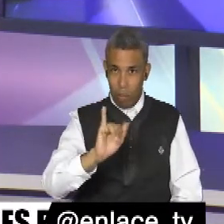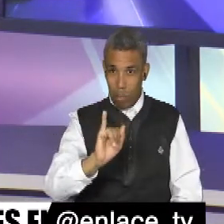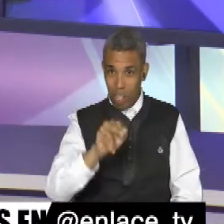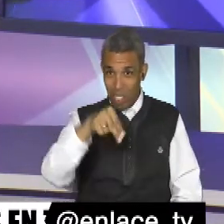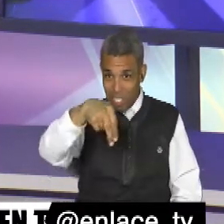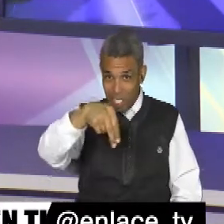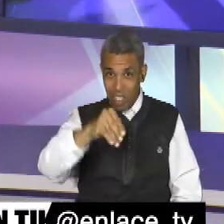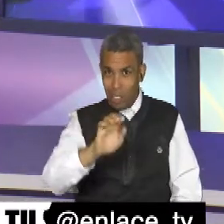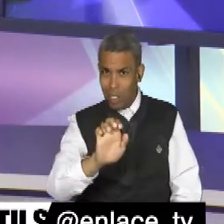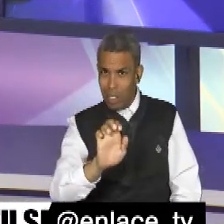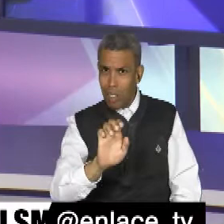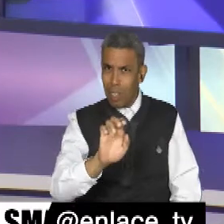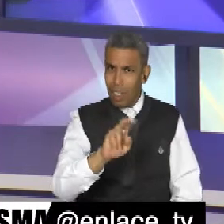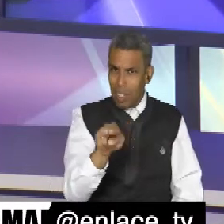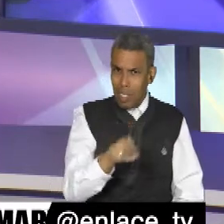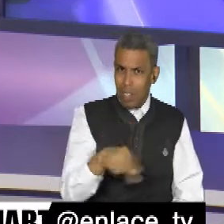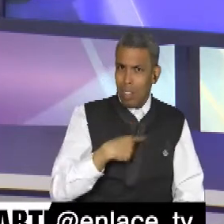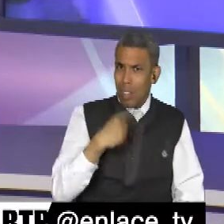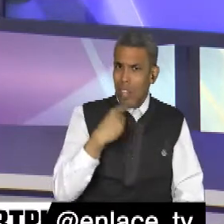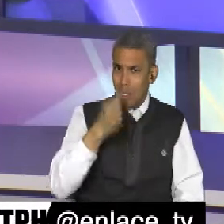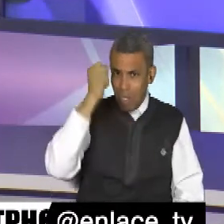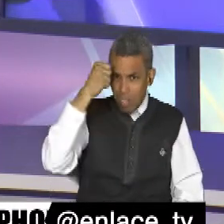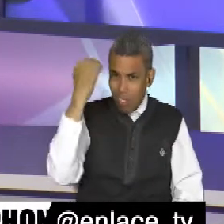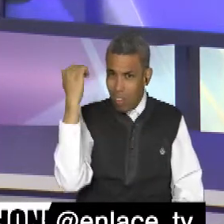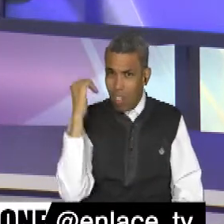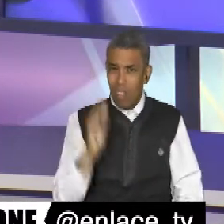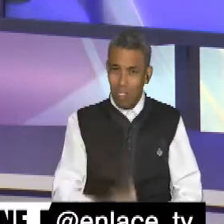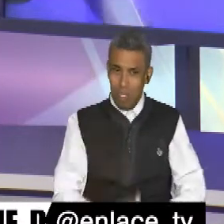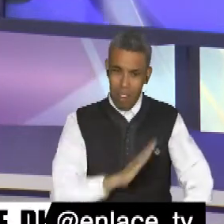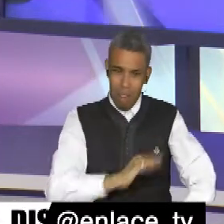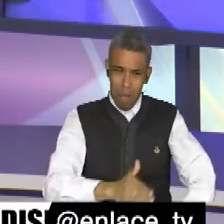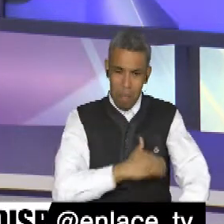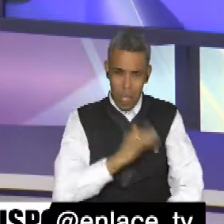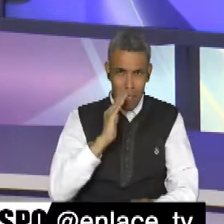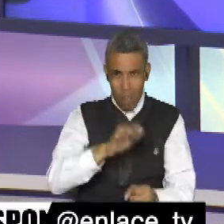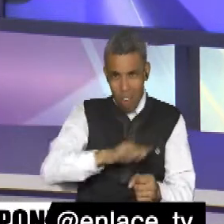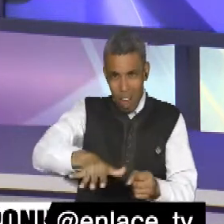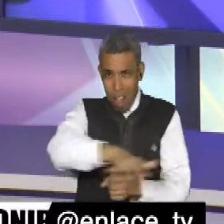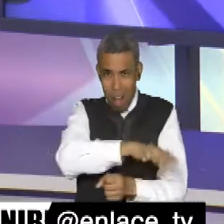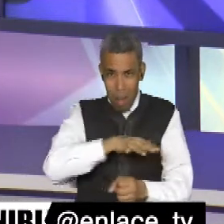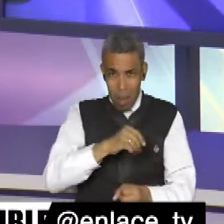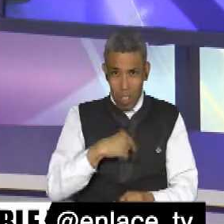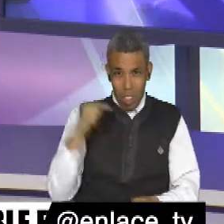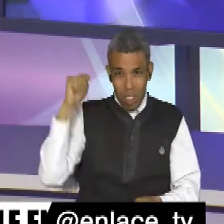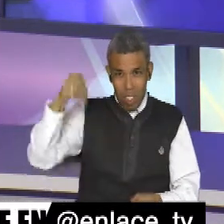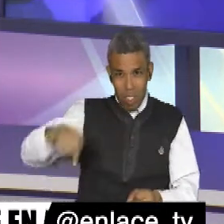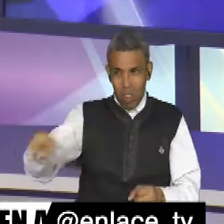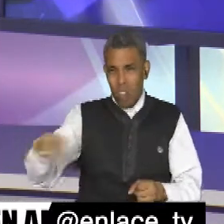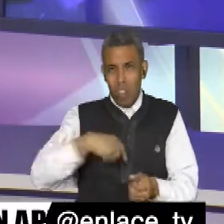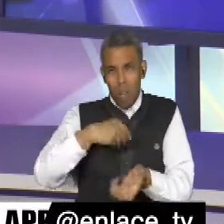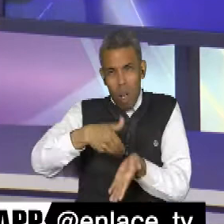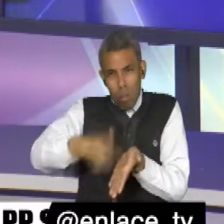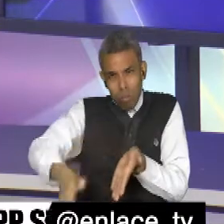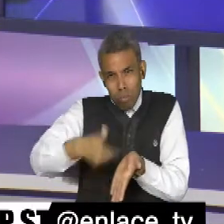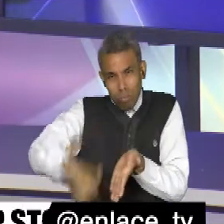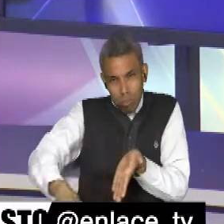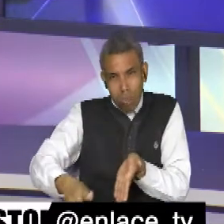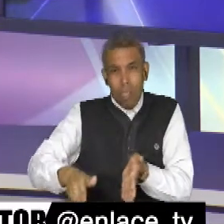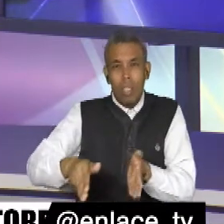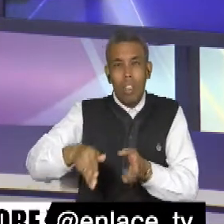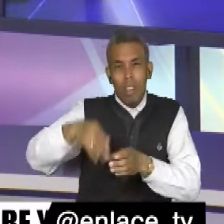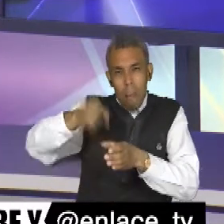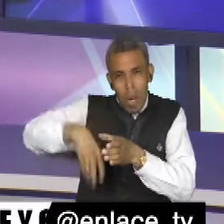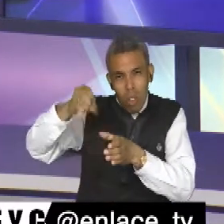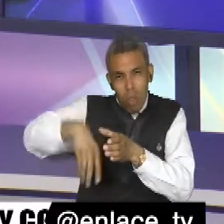relleno sanitario de Yerbabuena, pues bien, el ente acusador llegó en las últimas horas a este basurero operado por Rediva en zona rural de